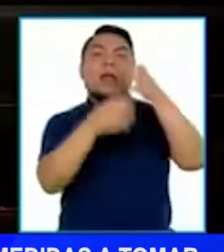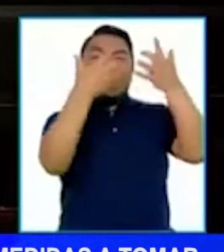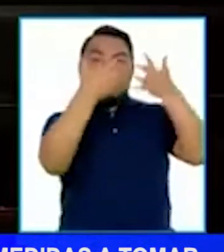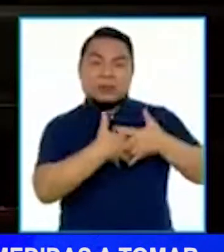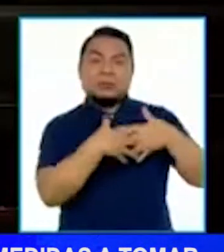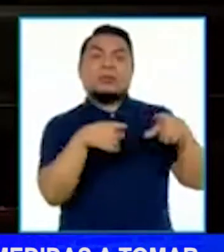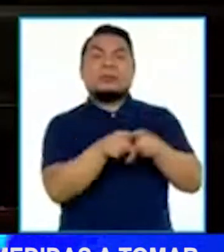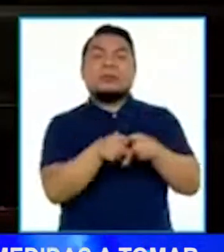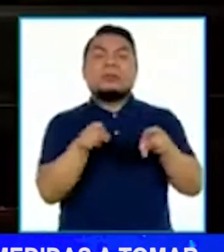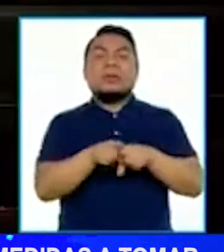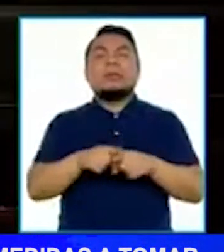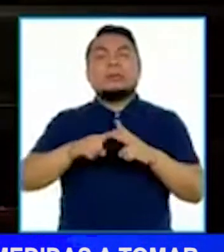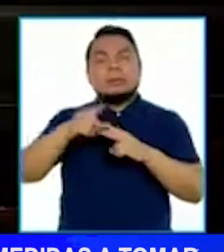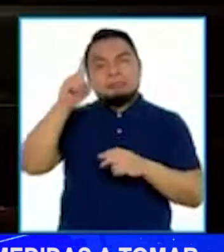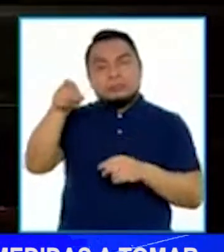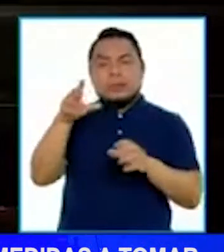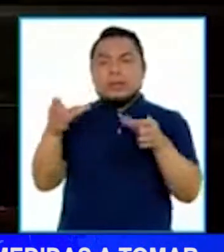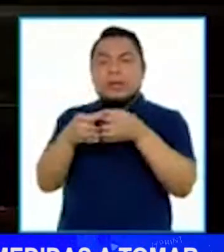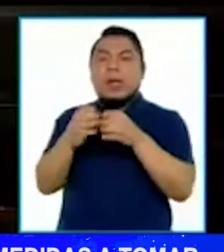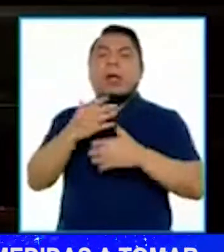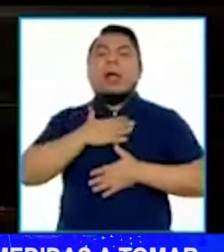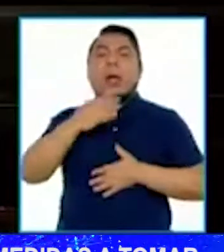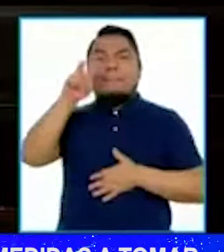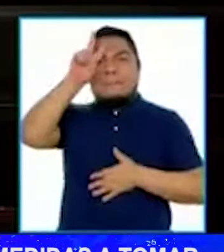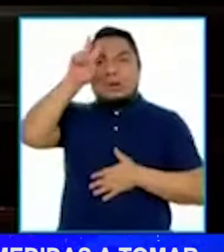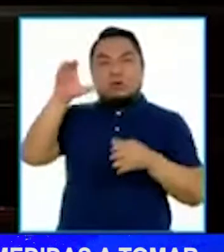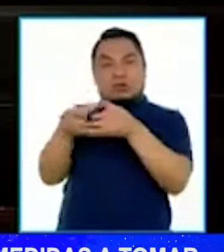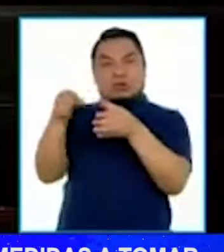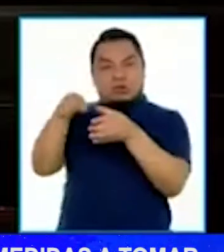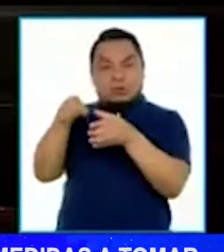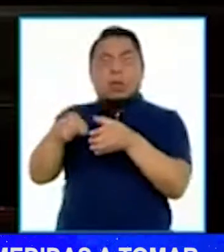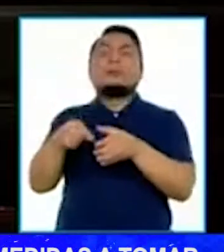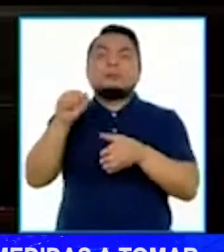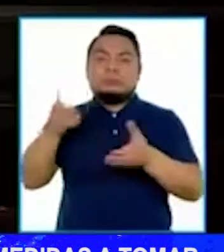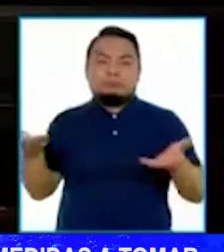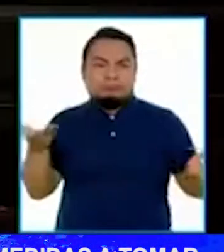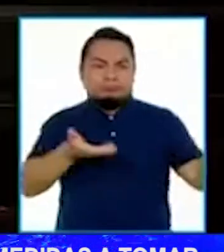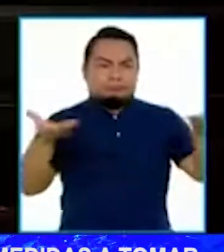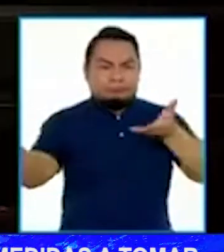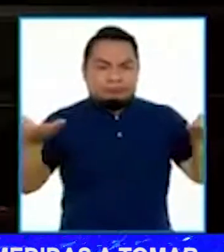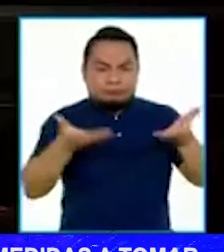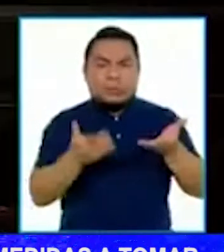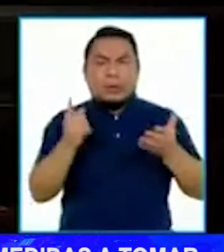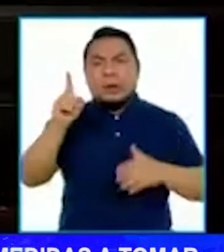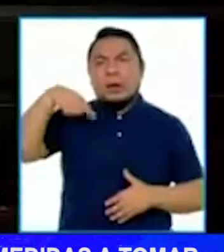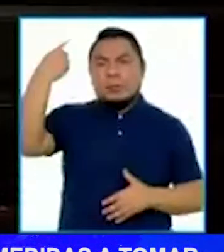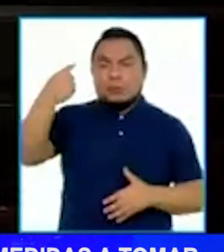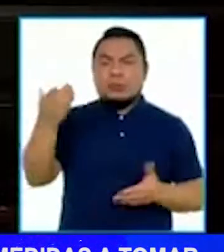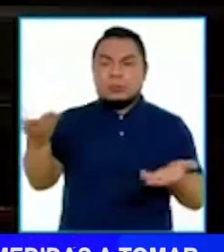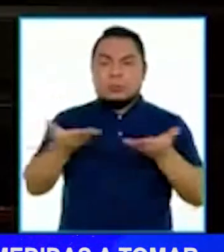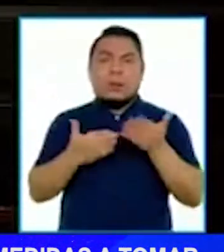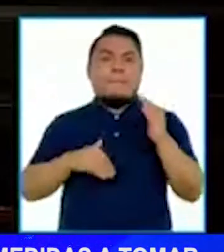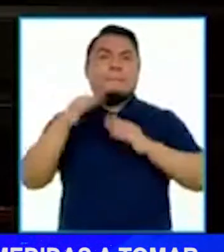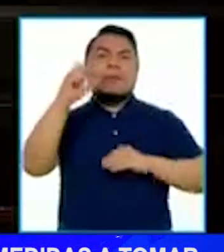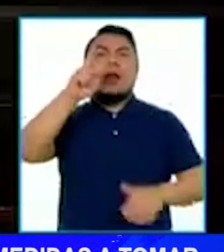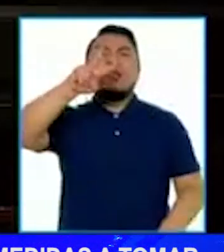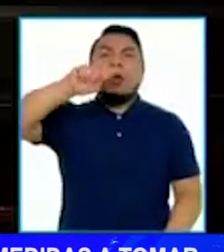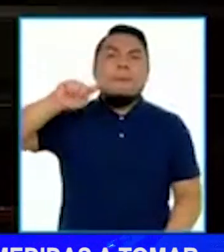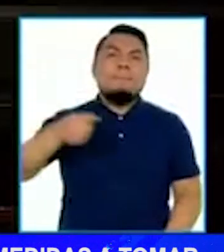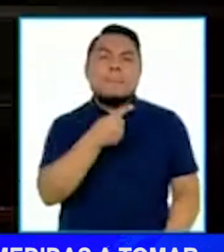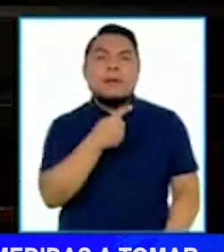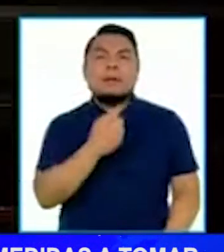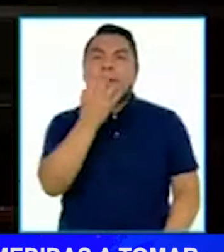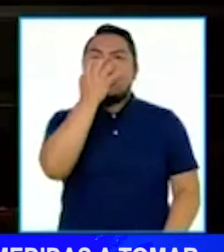de Industrias y la iniciativa Respira Perú, se está aprovisionando para los próximos días más